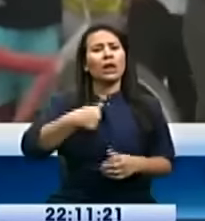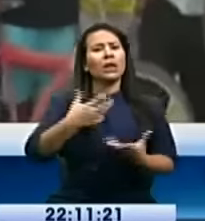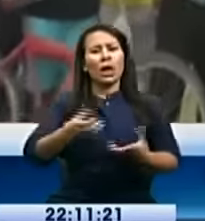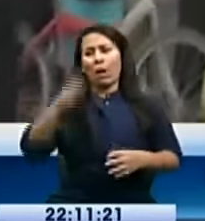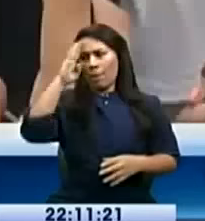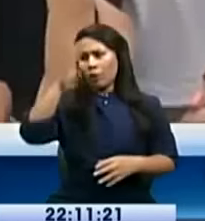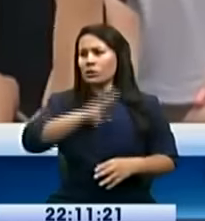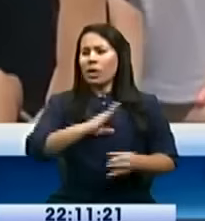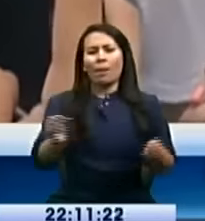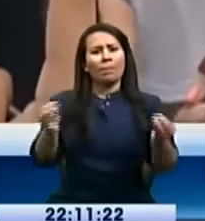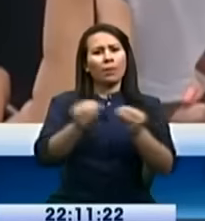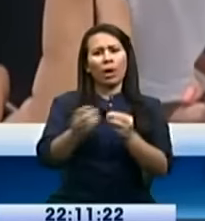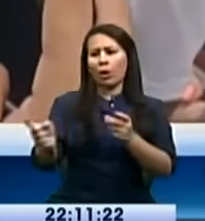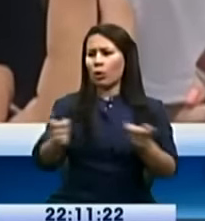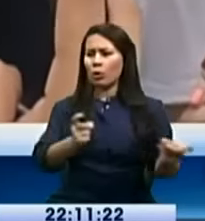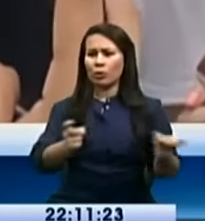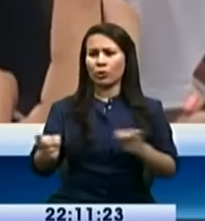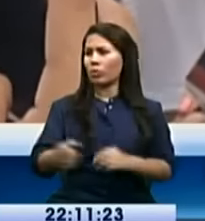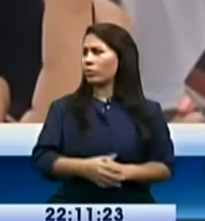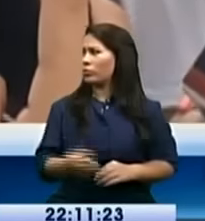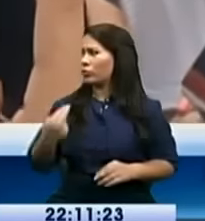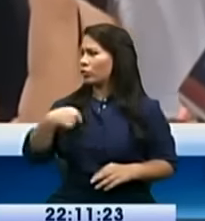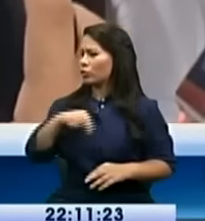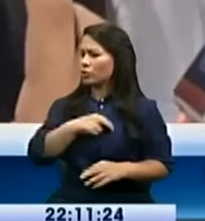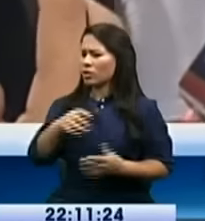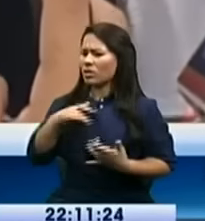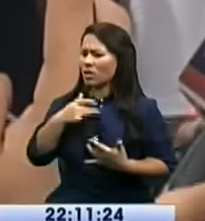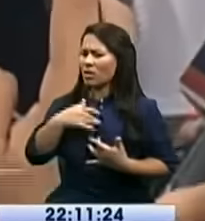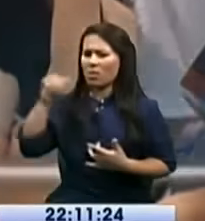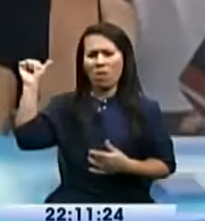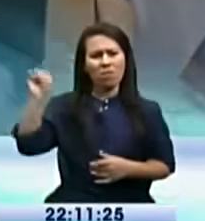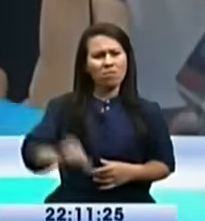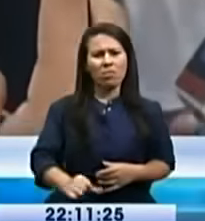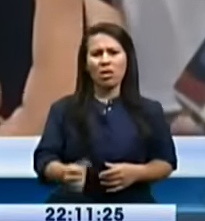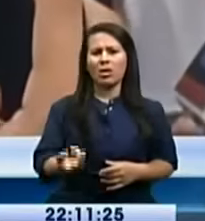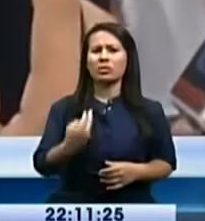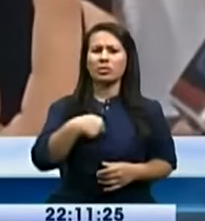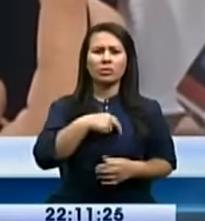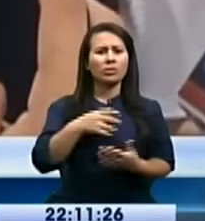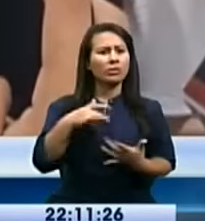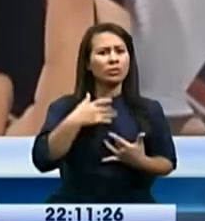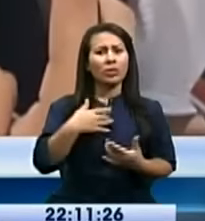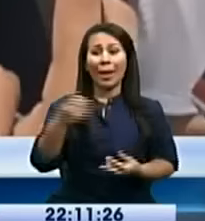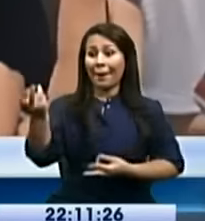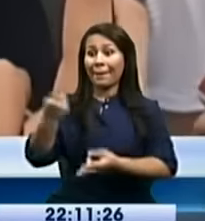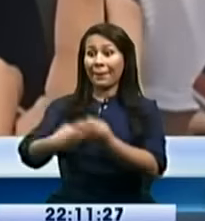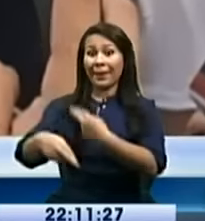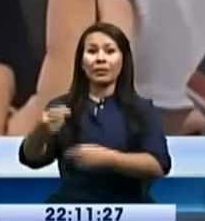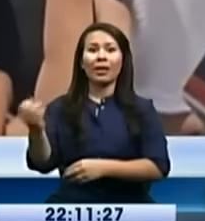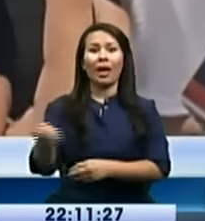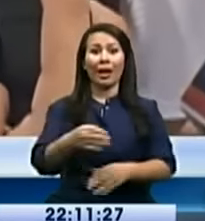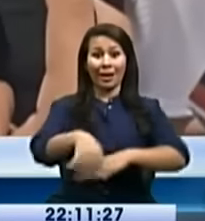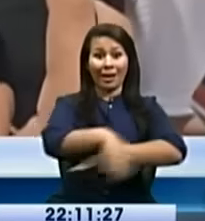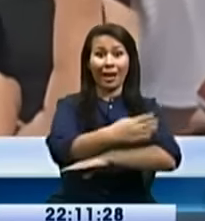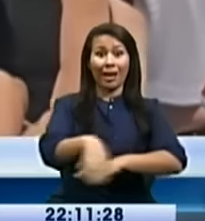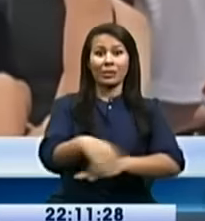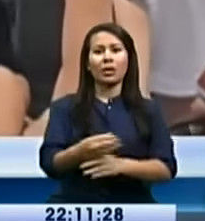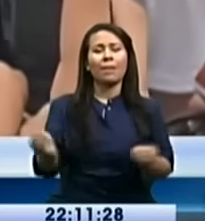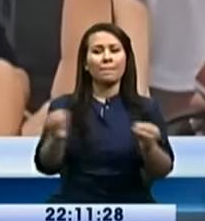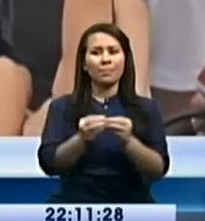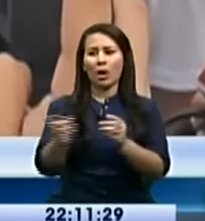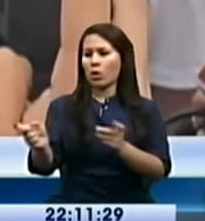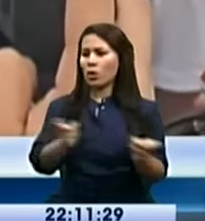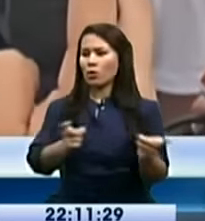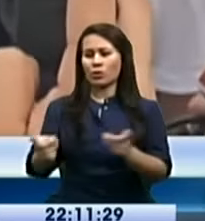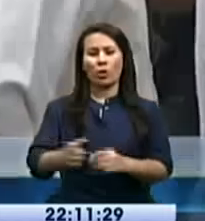de la policía. Y nos sentimos mal porque necesitamos más control desde los vendedores ambulantes hasta más control